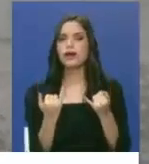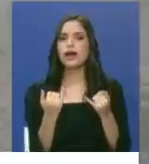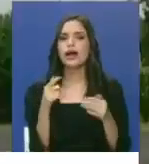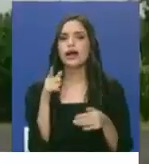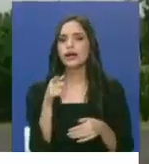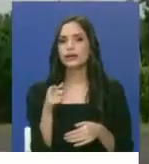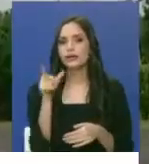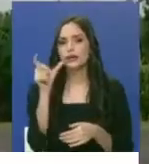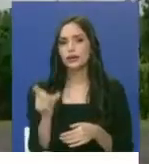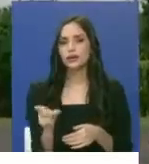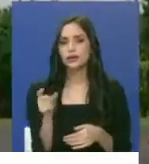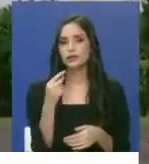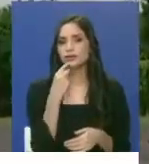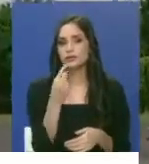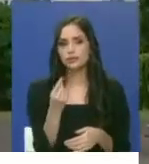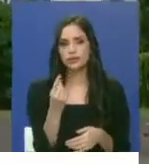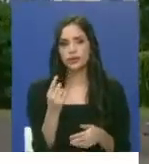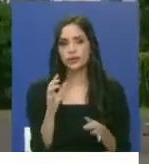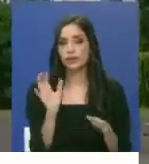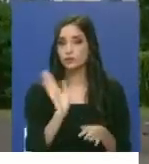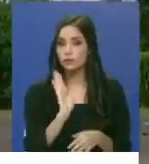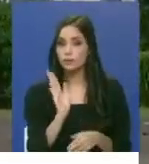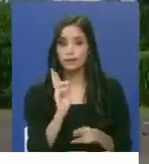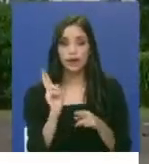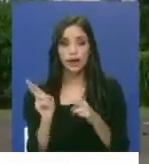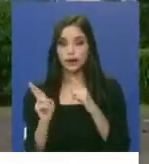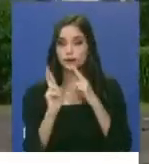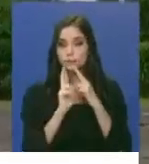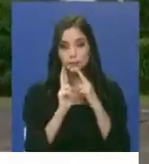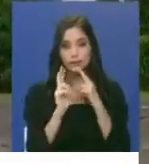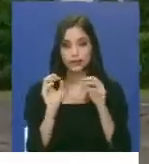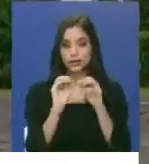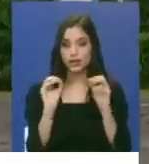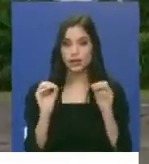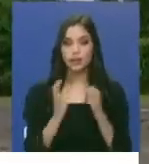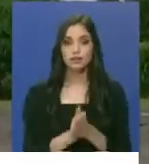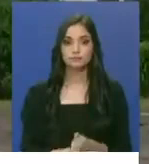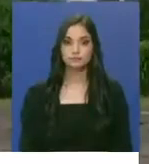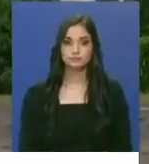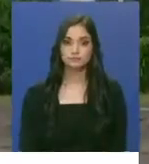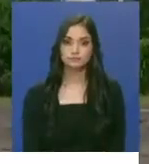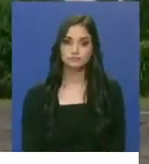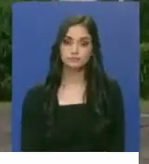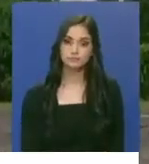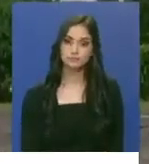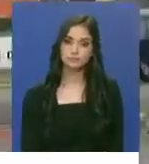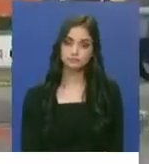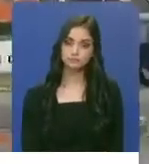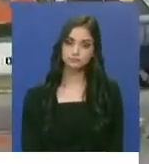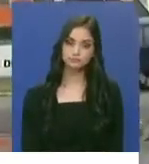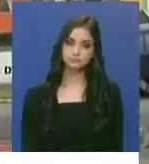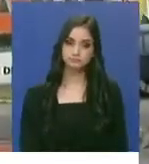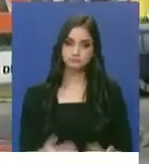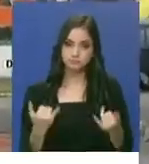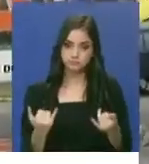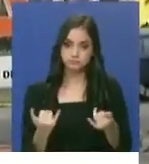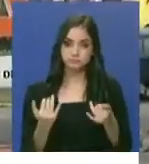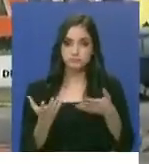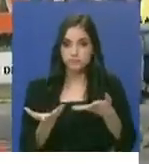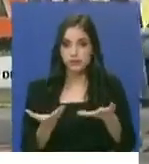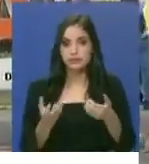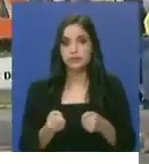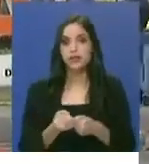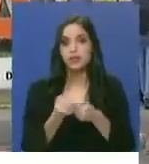respuesta cónsona del gobierno central en cuanto a las peticiones. Se habla de una orden de proceder del, en este caso,